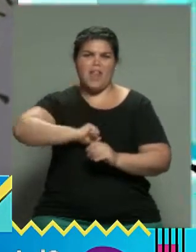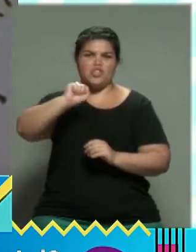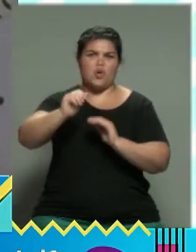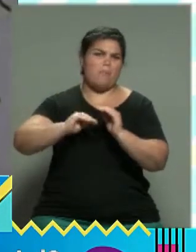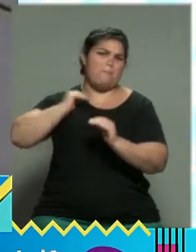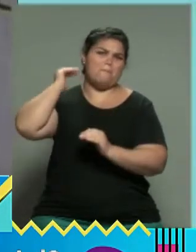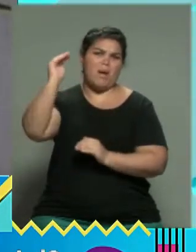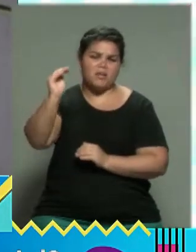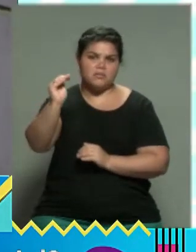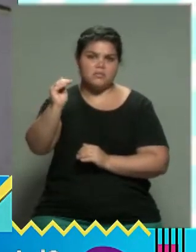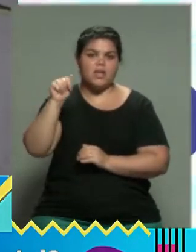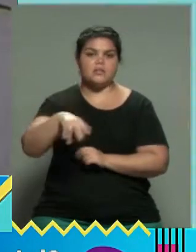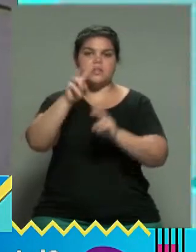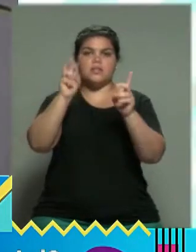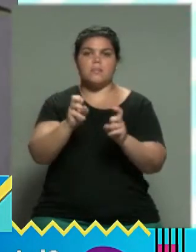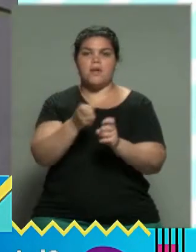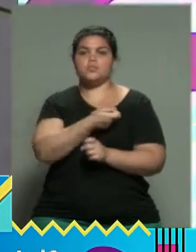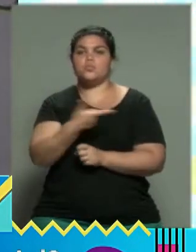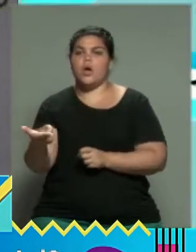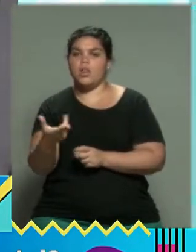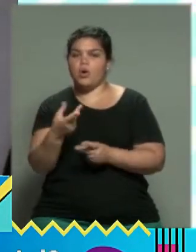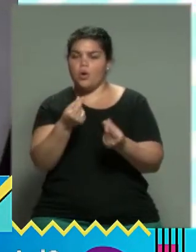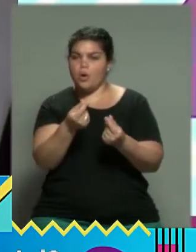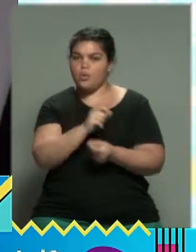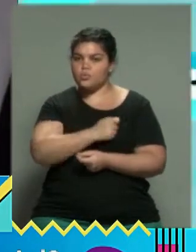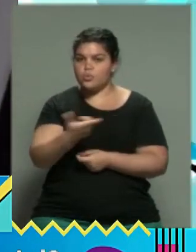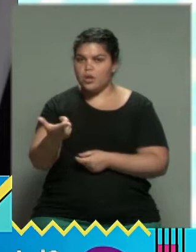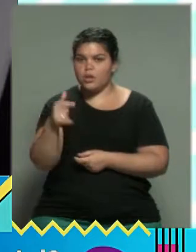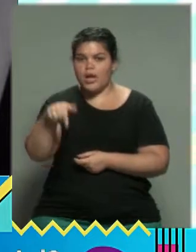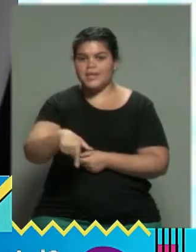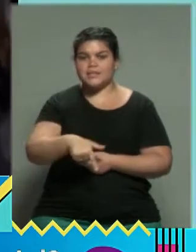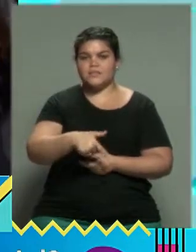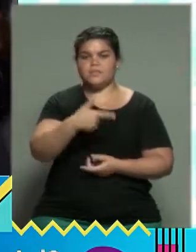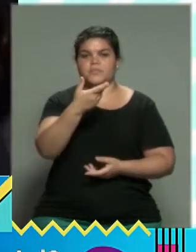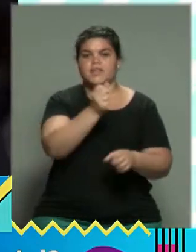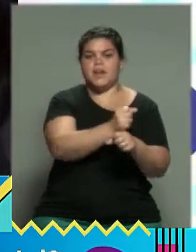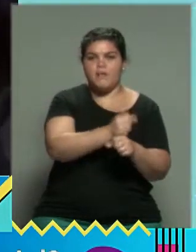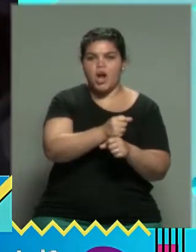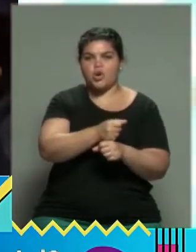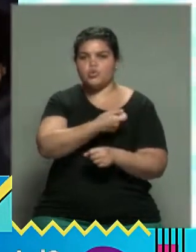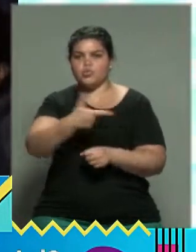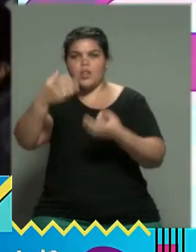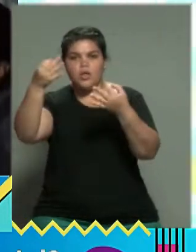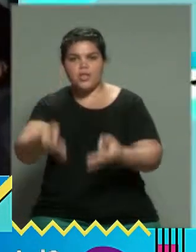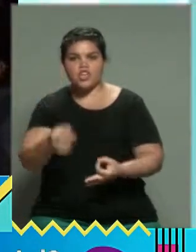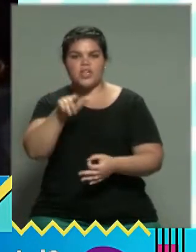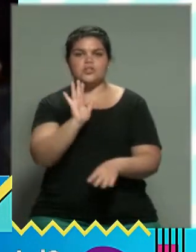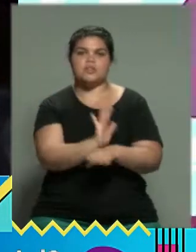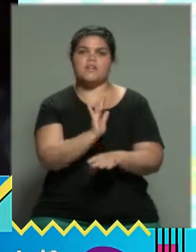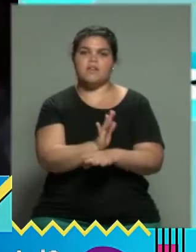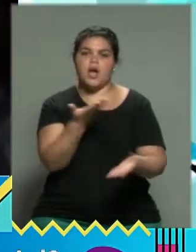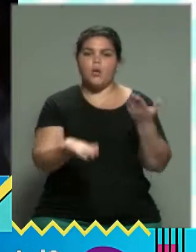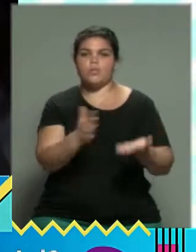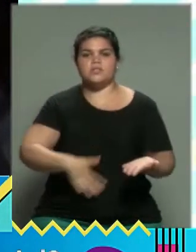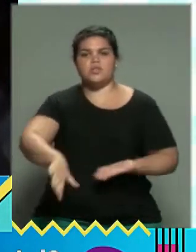tema salarial. Y cuando hablamos de trabajo y salario digno, bueno, estamos hablando de justicia social. Por lo tanto, hay una cuestión que entra en